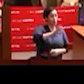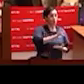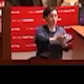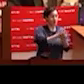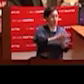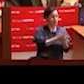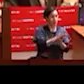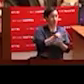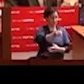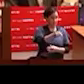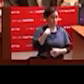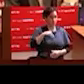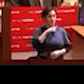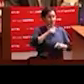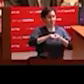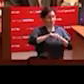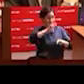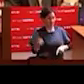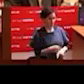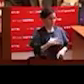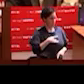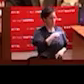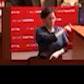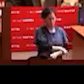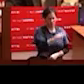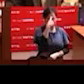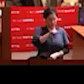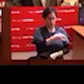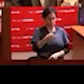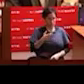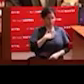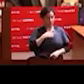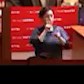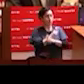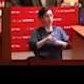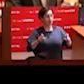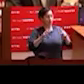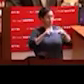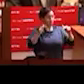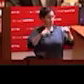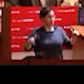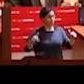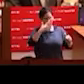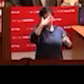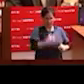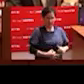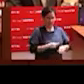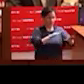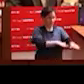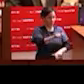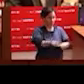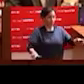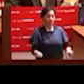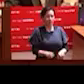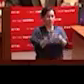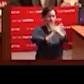hablando de esa diversidad funcional que habla él En todo caso caso él sabe que desde fundación mafre creemos en estas personas sean personas con